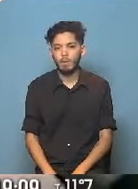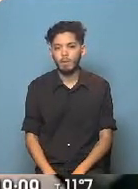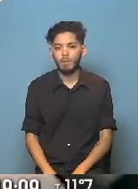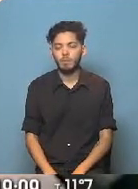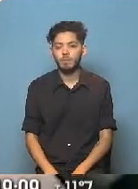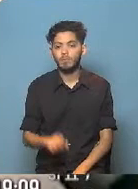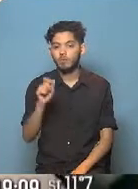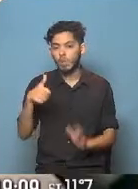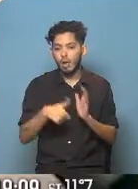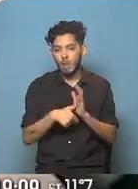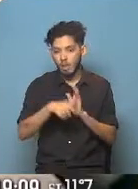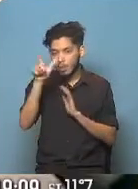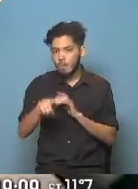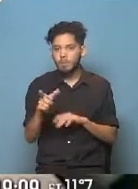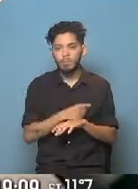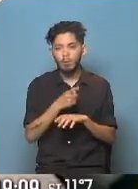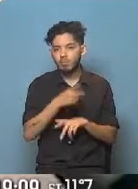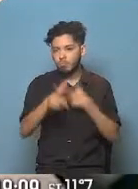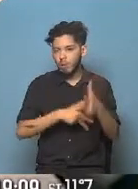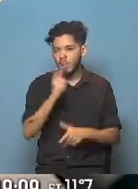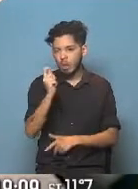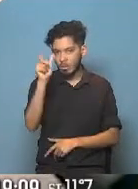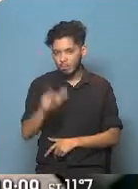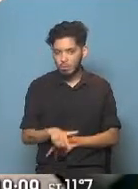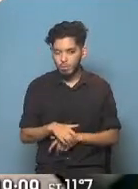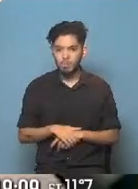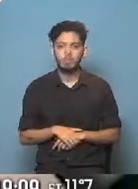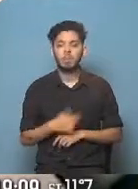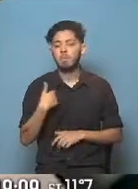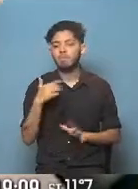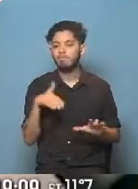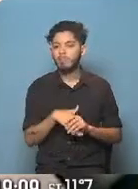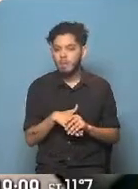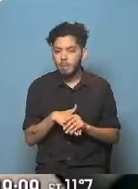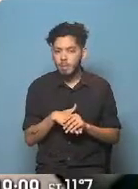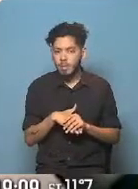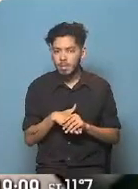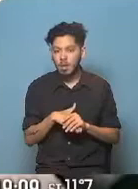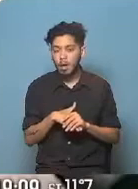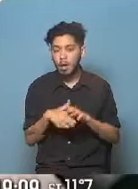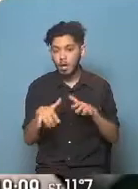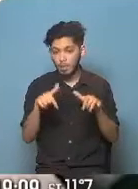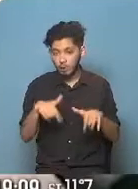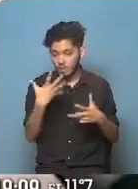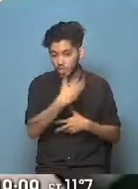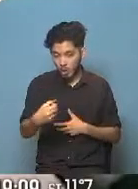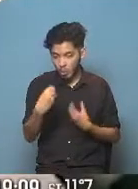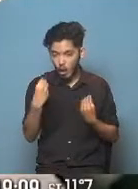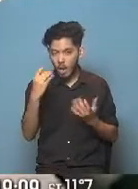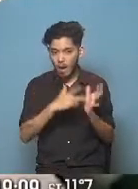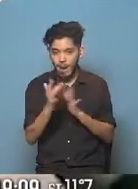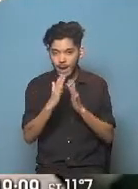identidades no puedo revelar. Y mi intervención en el traslado al